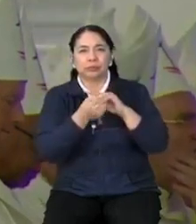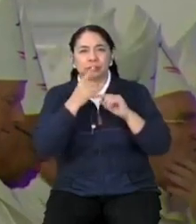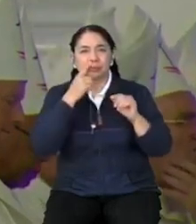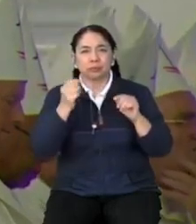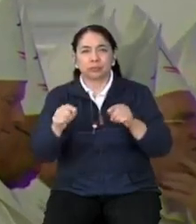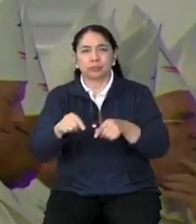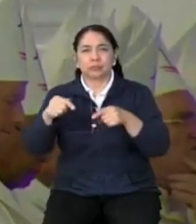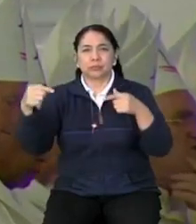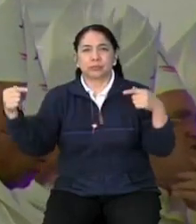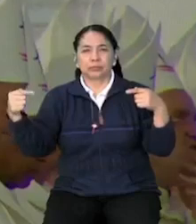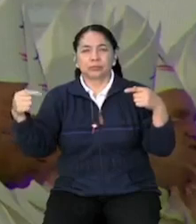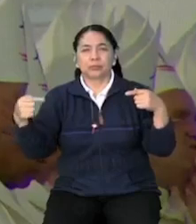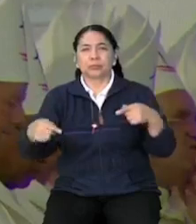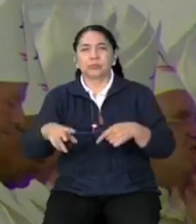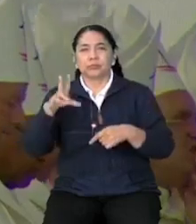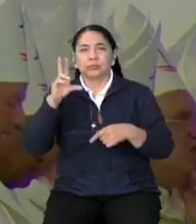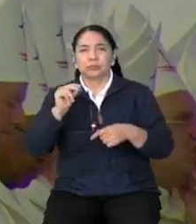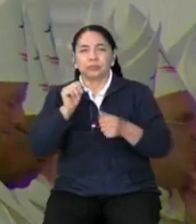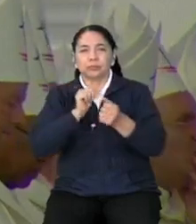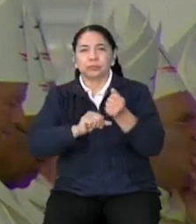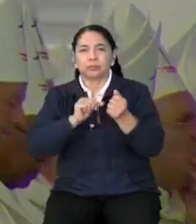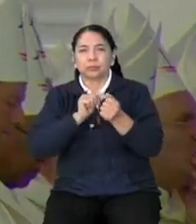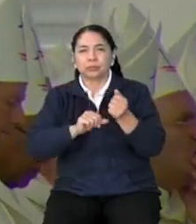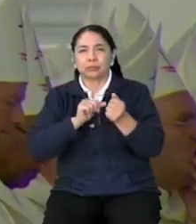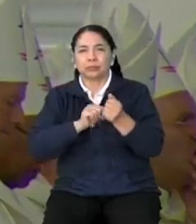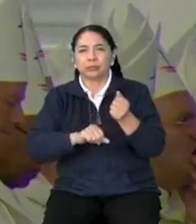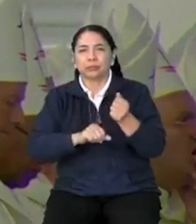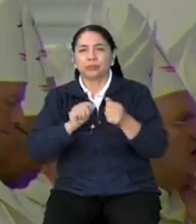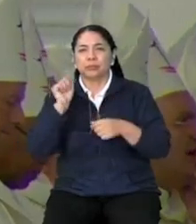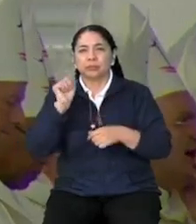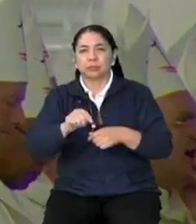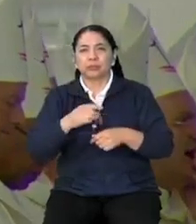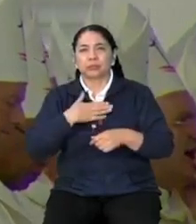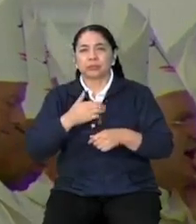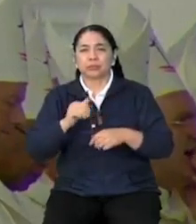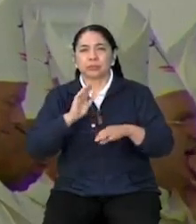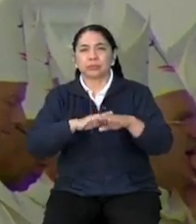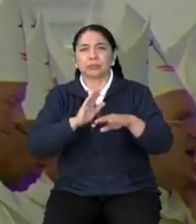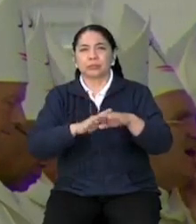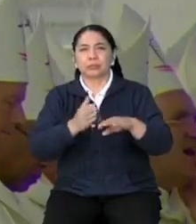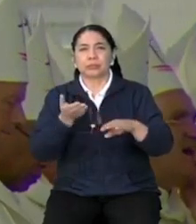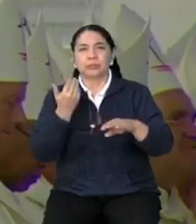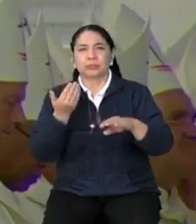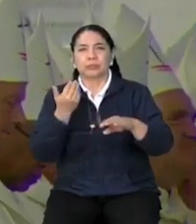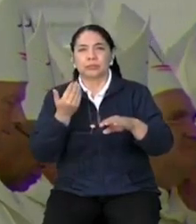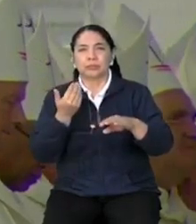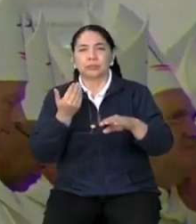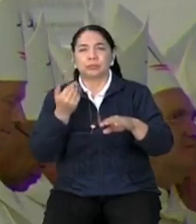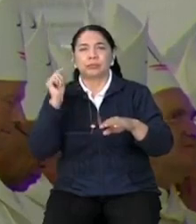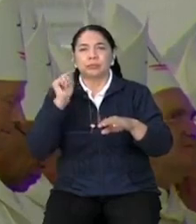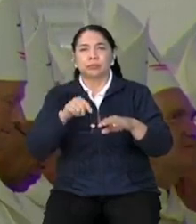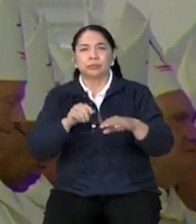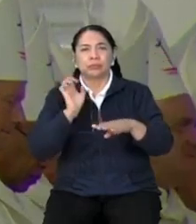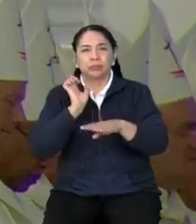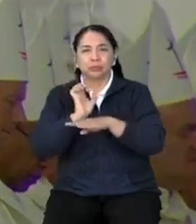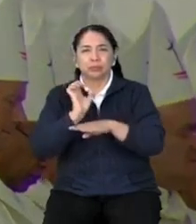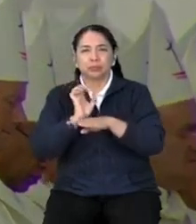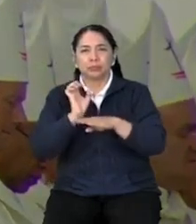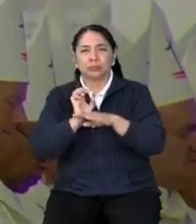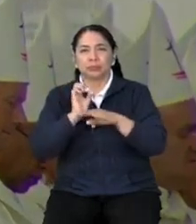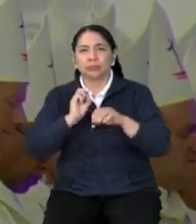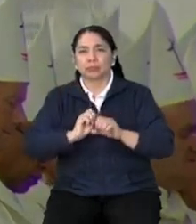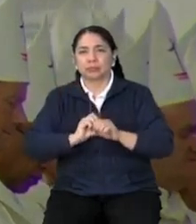enemigo y no en hermano Ahí está el llamado que desde Ecuador para el